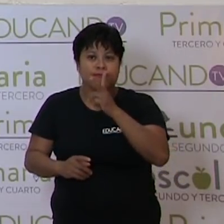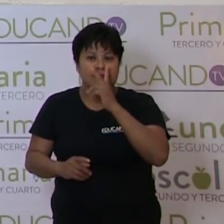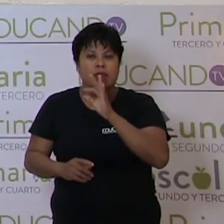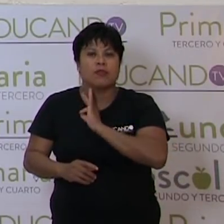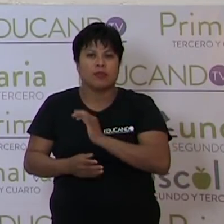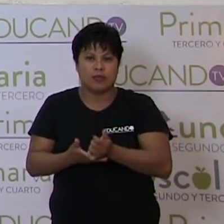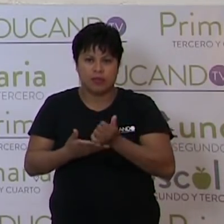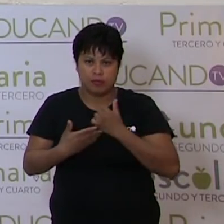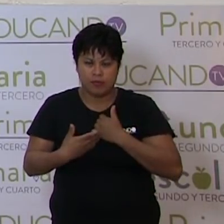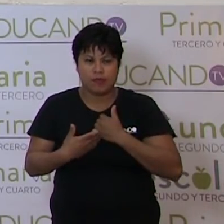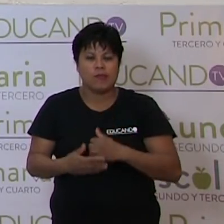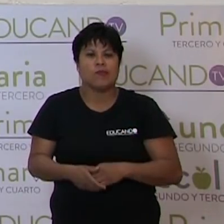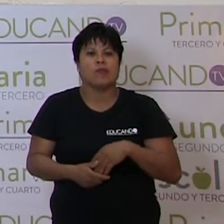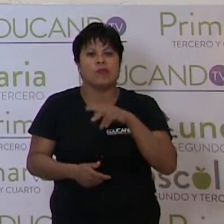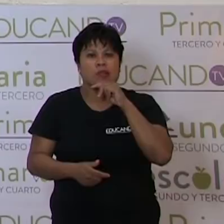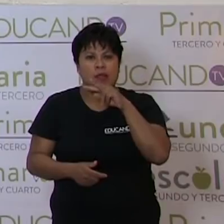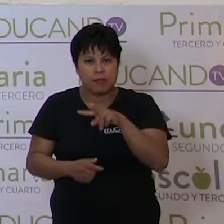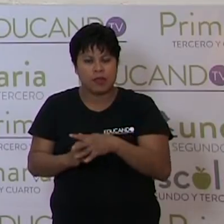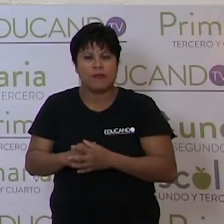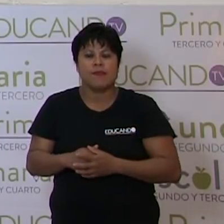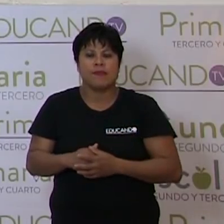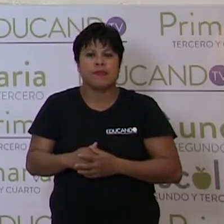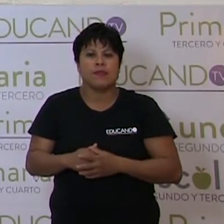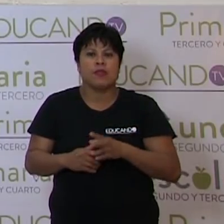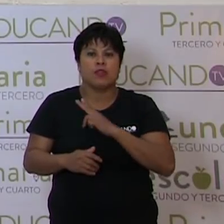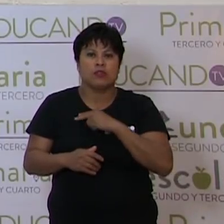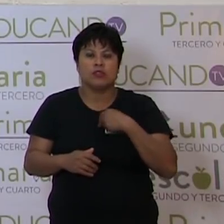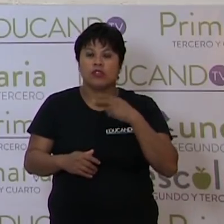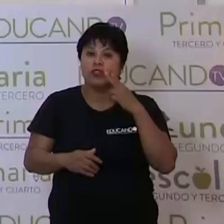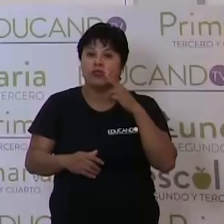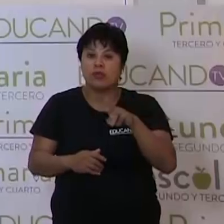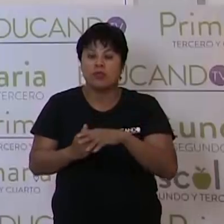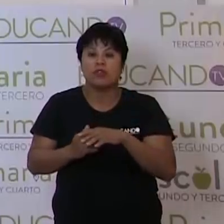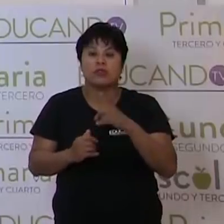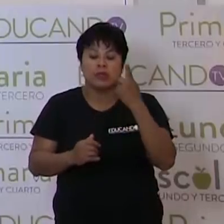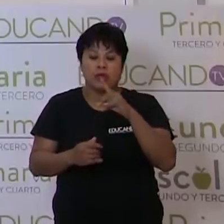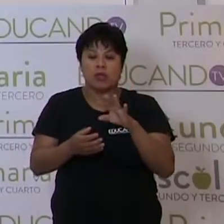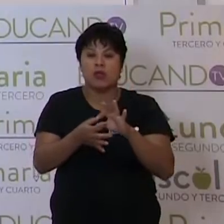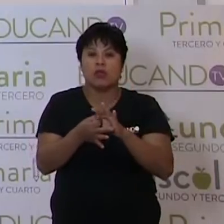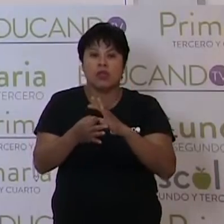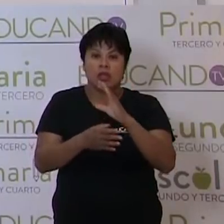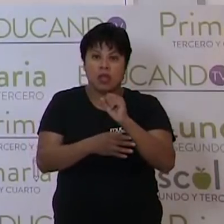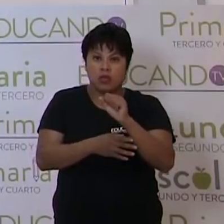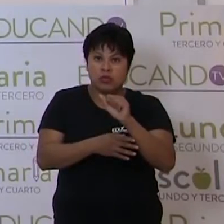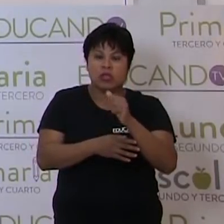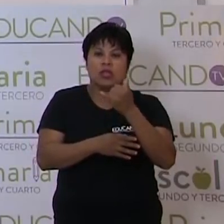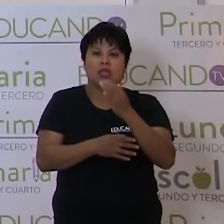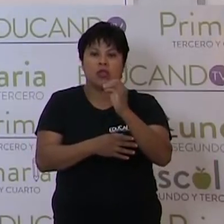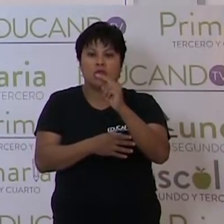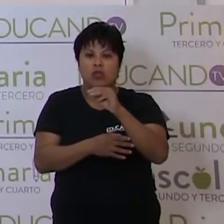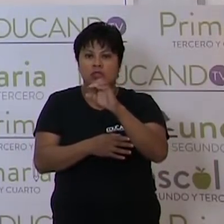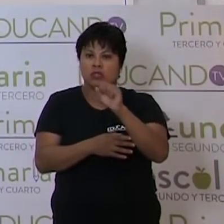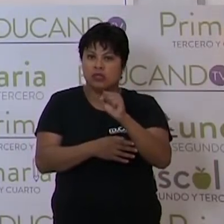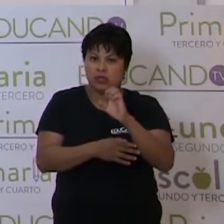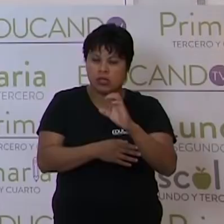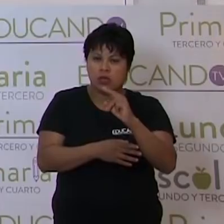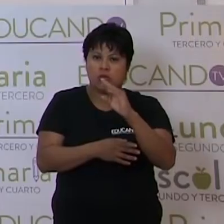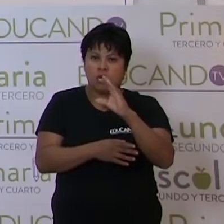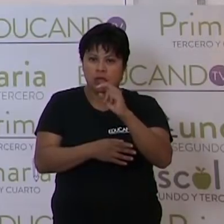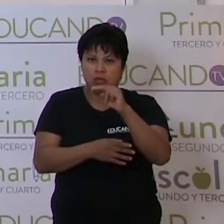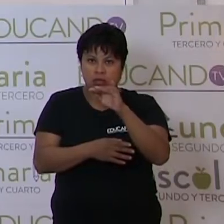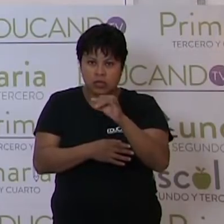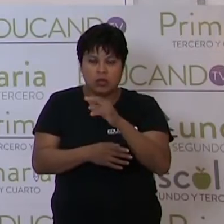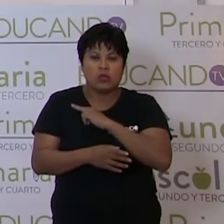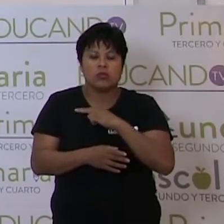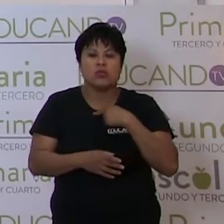ayudan. También vimos que para unir causas y consecuencias utilizamos